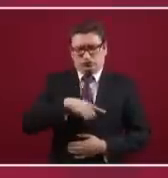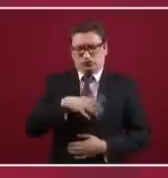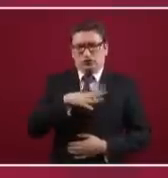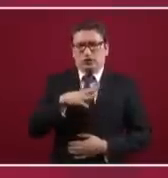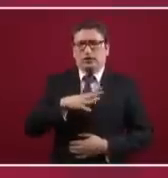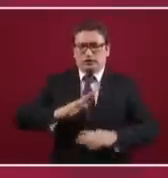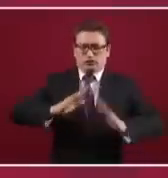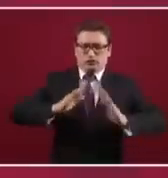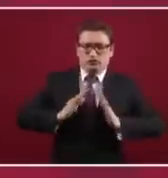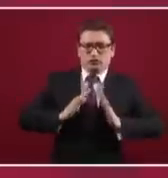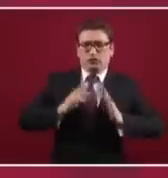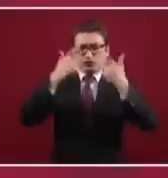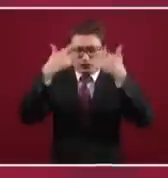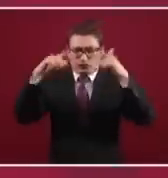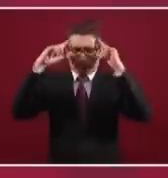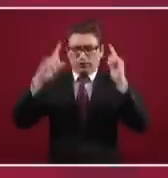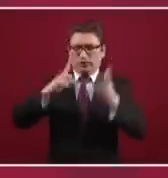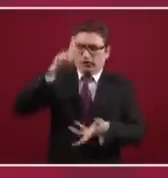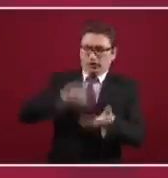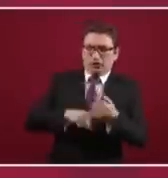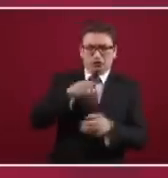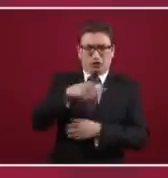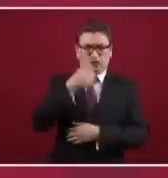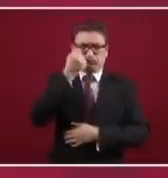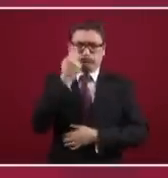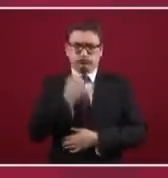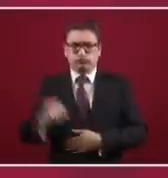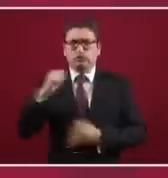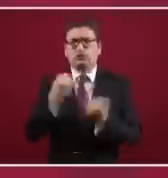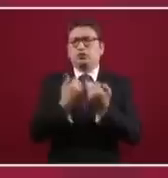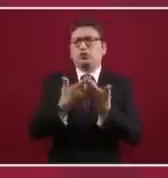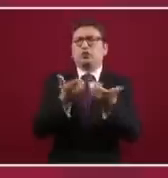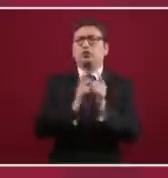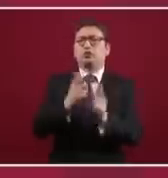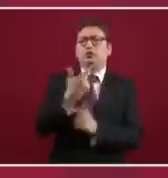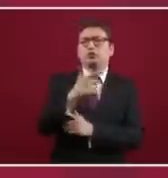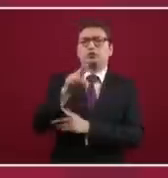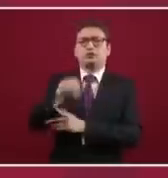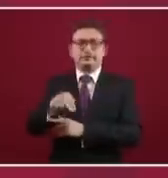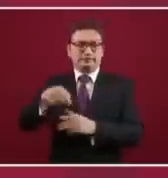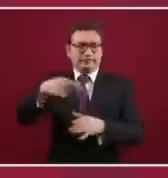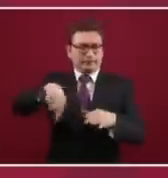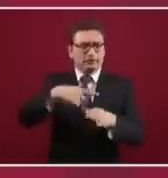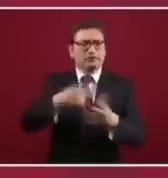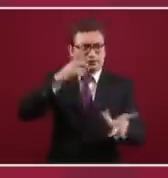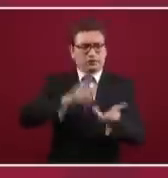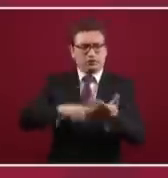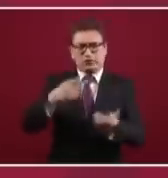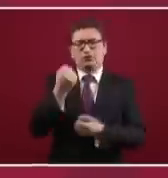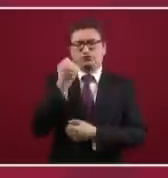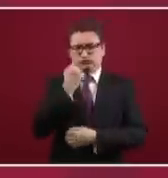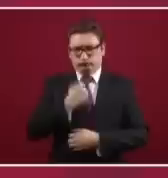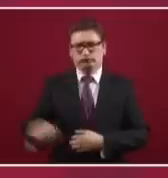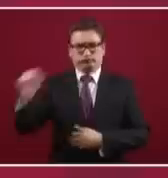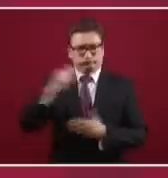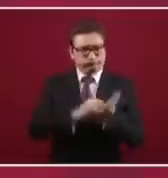el Ejército como en la Marina, en la Guardia Nacional. Hay